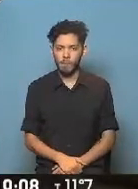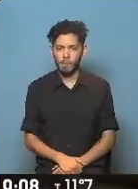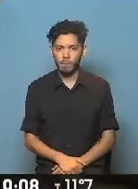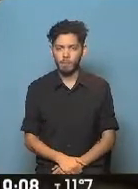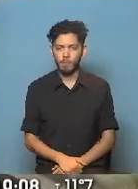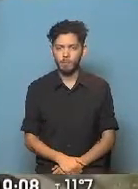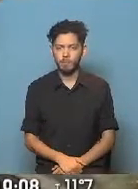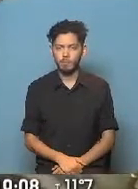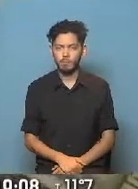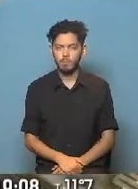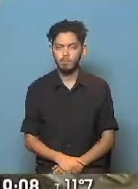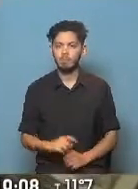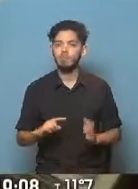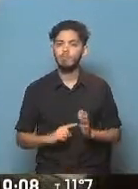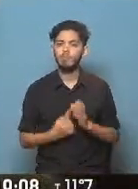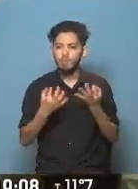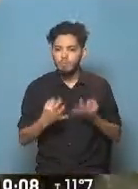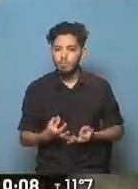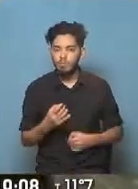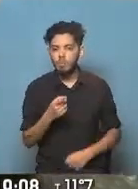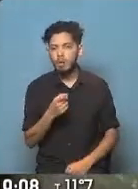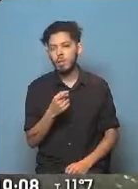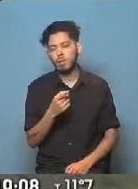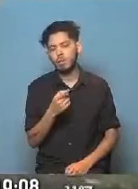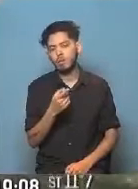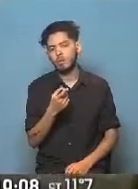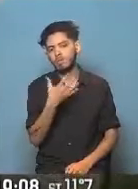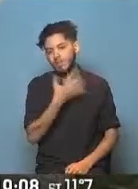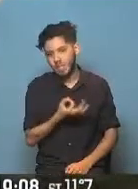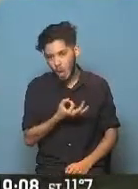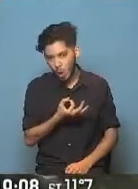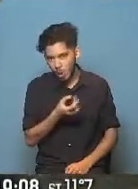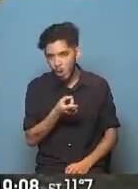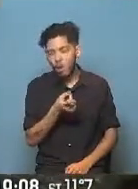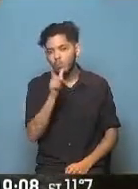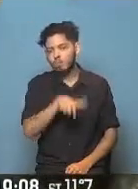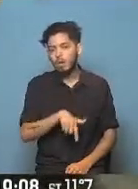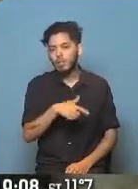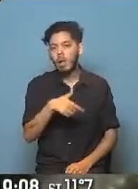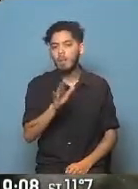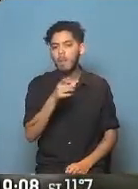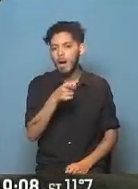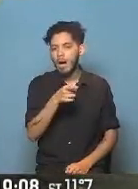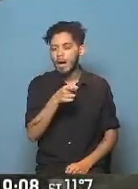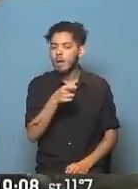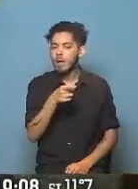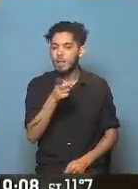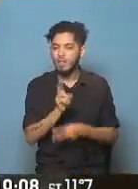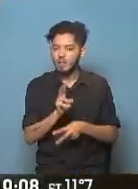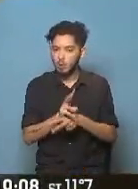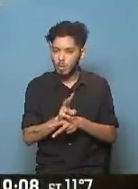pero concretamente y seguramente eran personas de